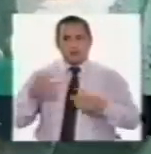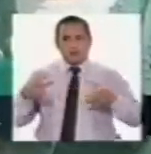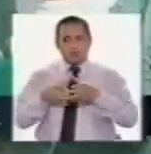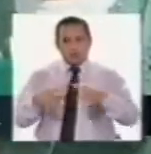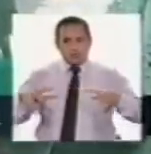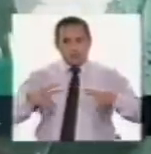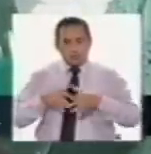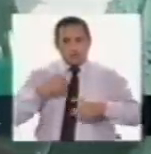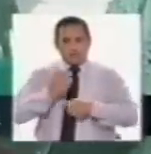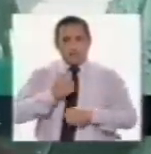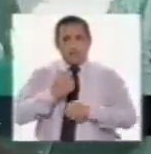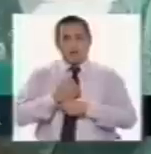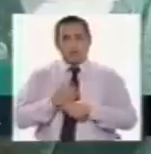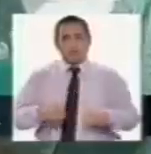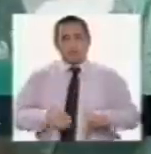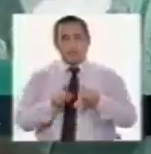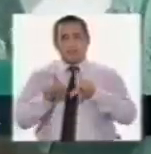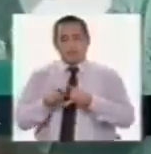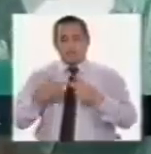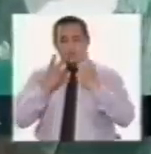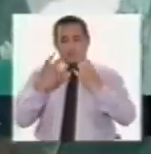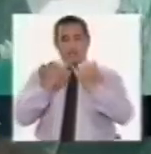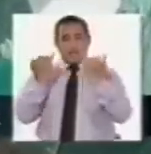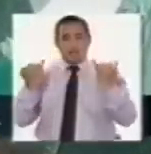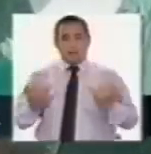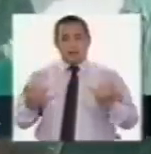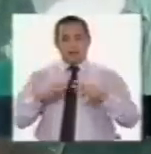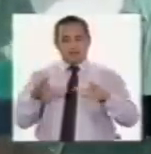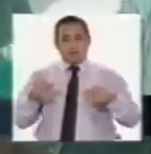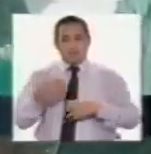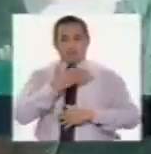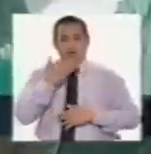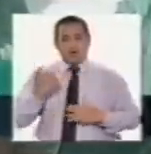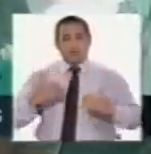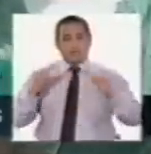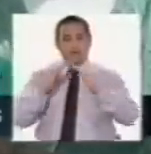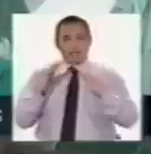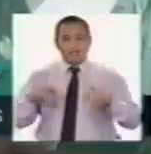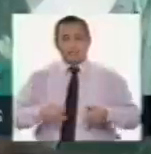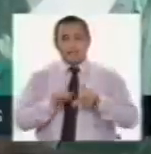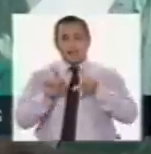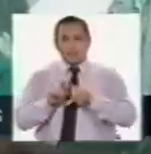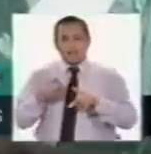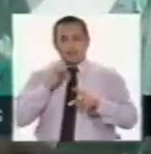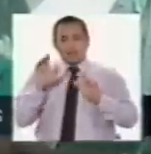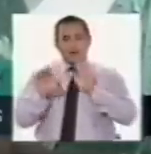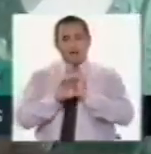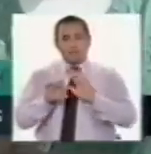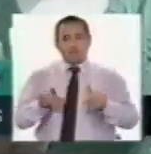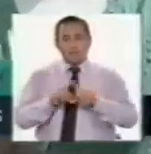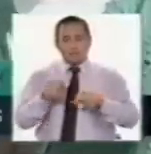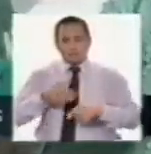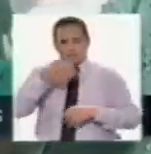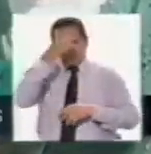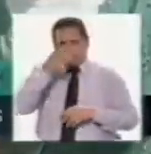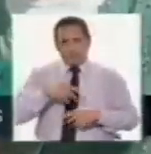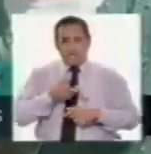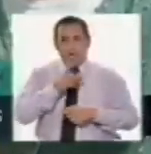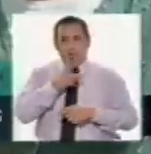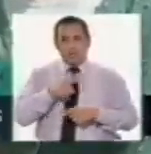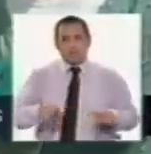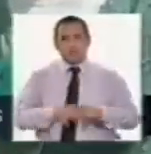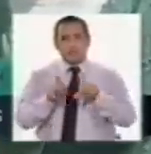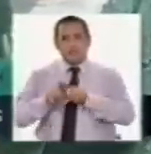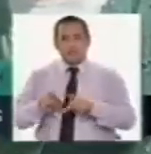wiñay el tema de la imagen de mejora de vivienda y de por ejemplo técnicas de riego